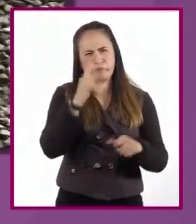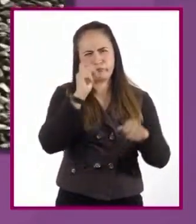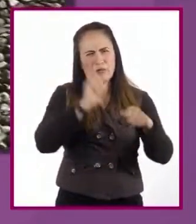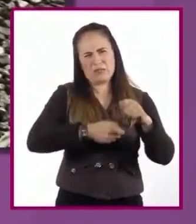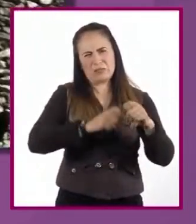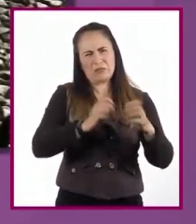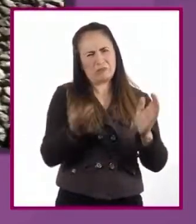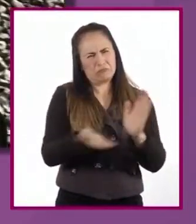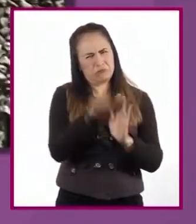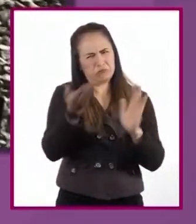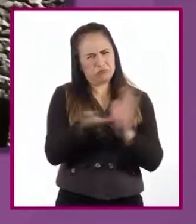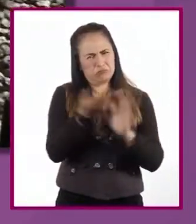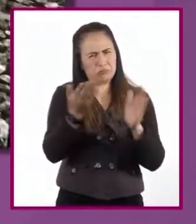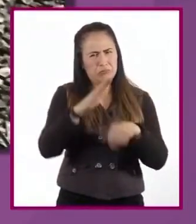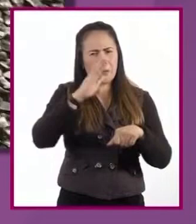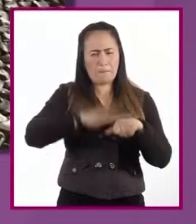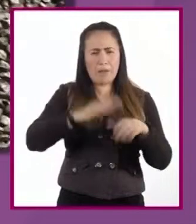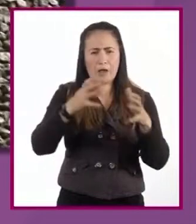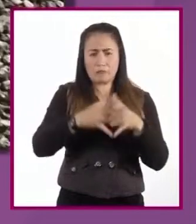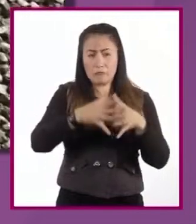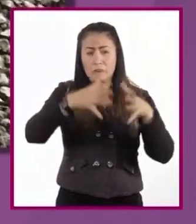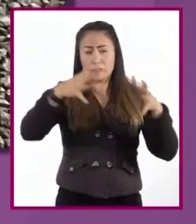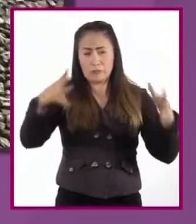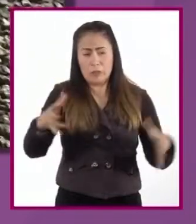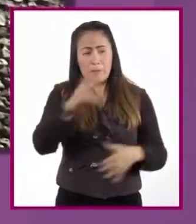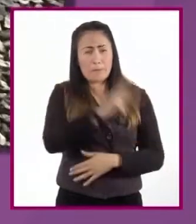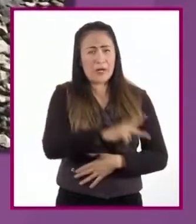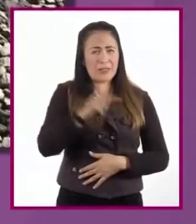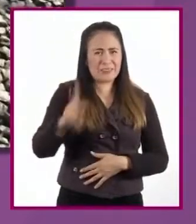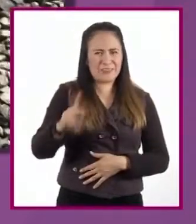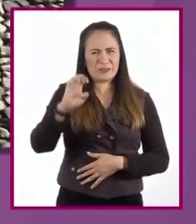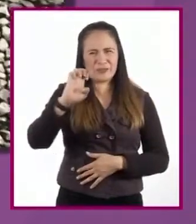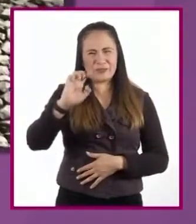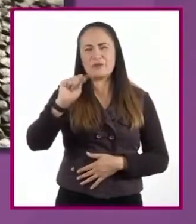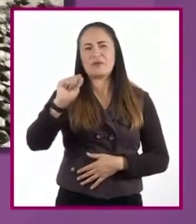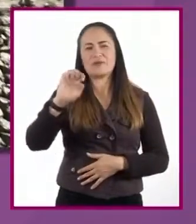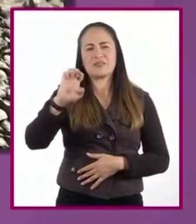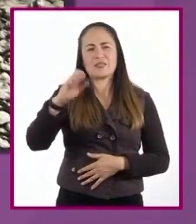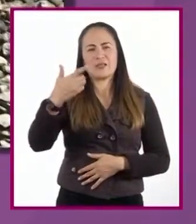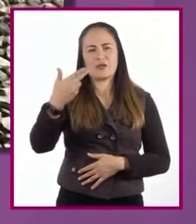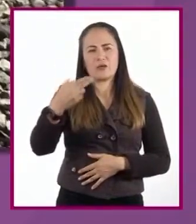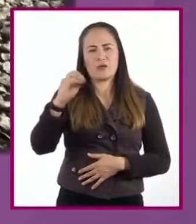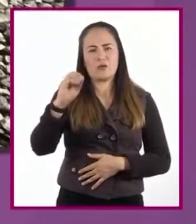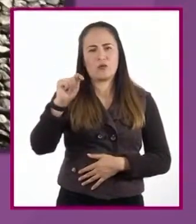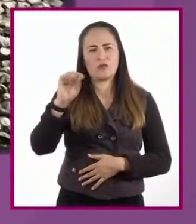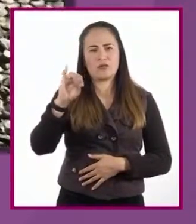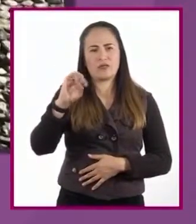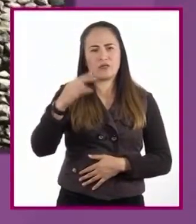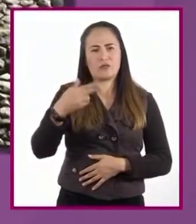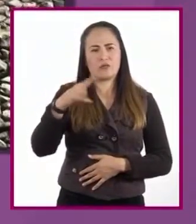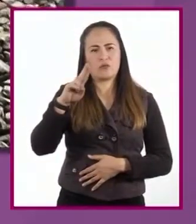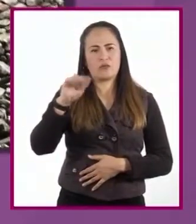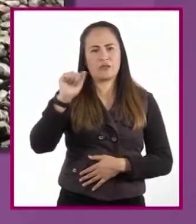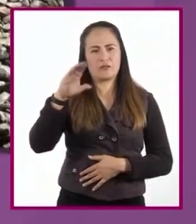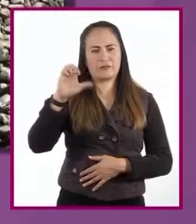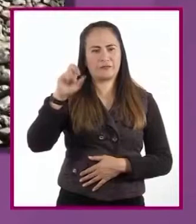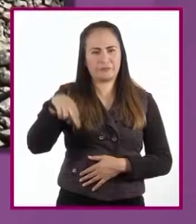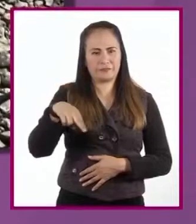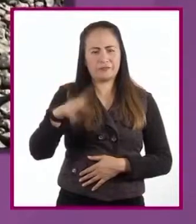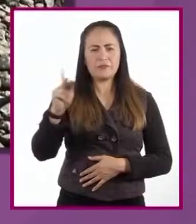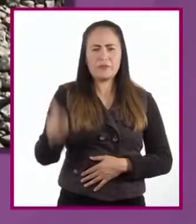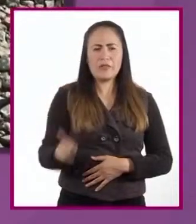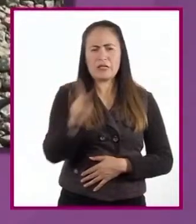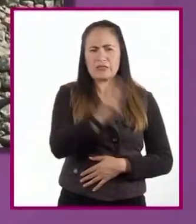de México. Su desarrollo cultural fue similar al de Teotihuacán en sus primeras épocas, al grado de considerarse que ambas entraron